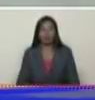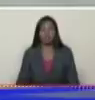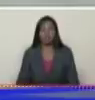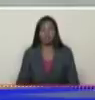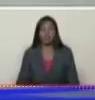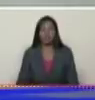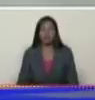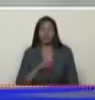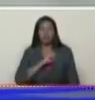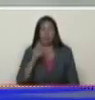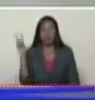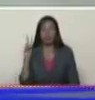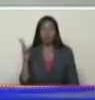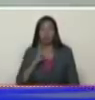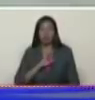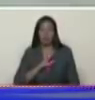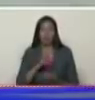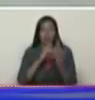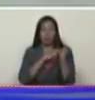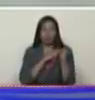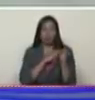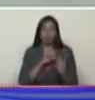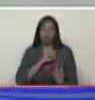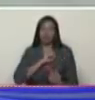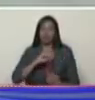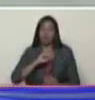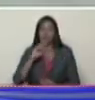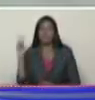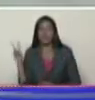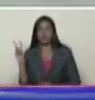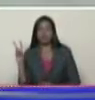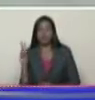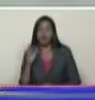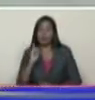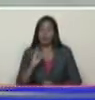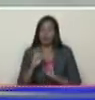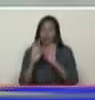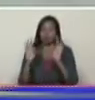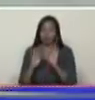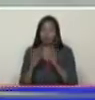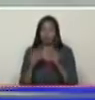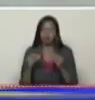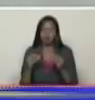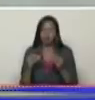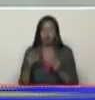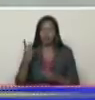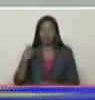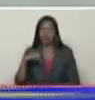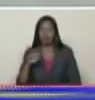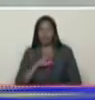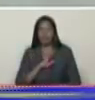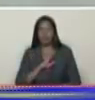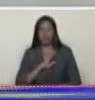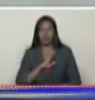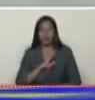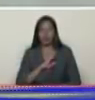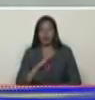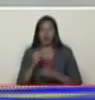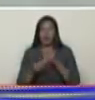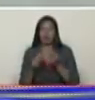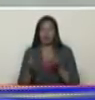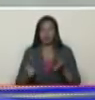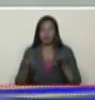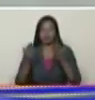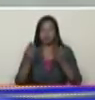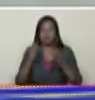Somos Venezuela, presidente, y Somos Venezuela al mismo tiempo va a contar, va a localizar, hacer el levantamiento,